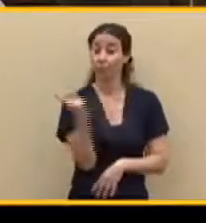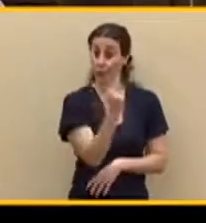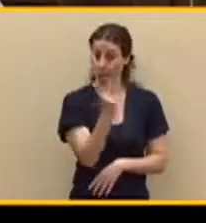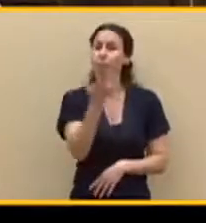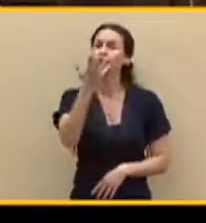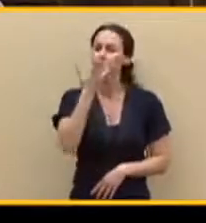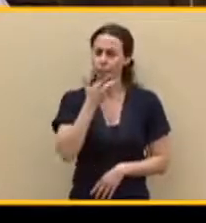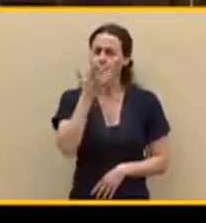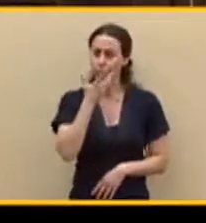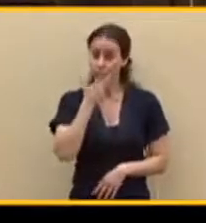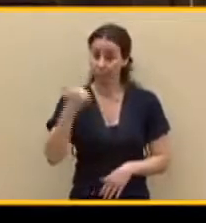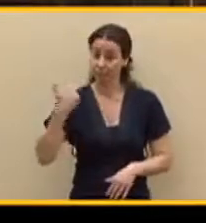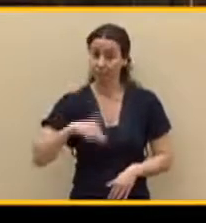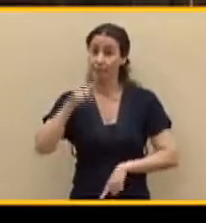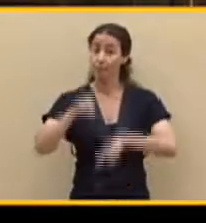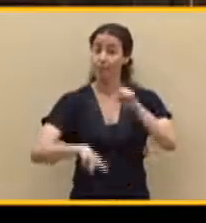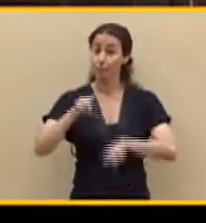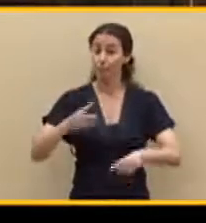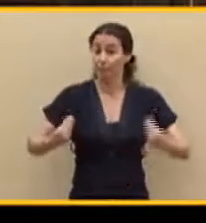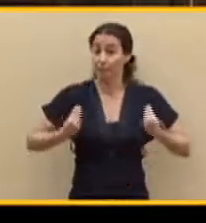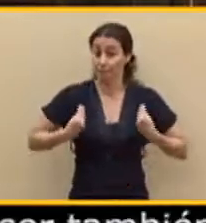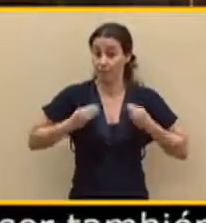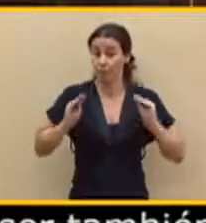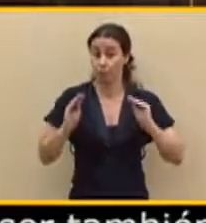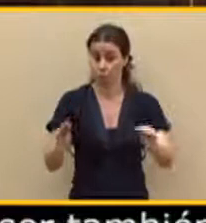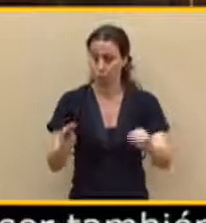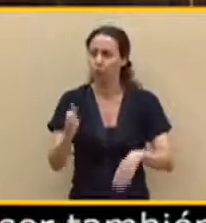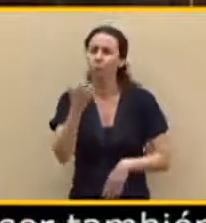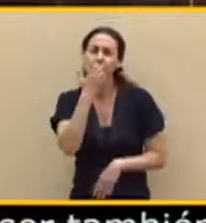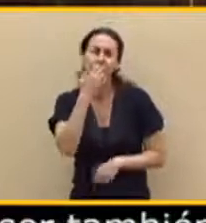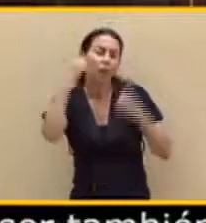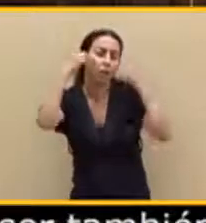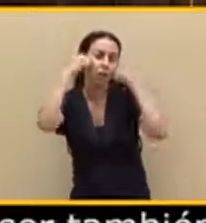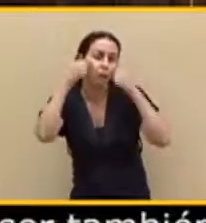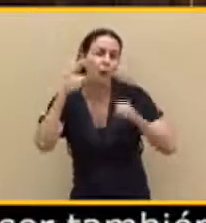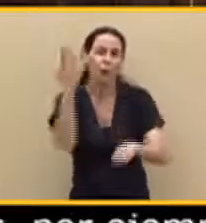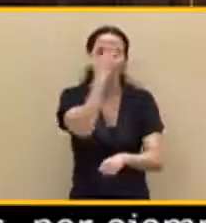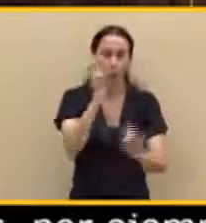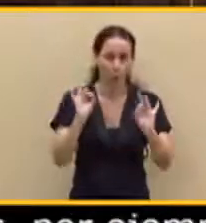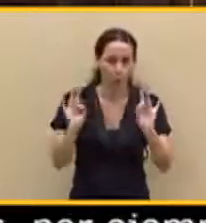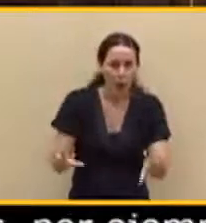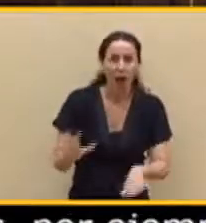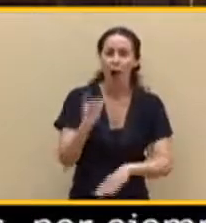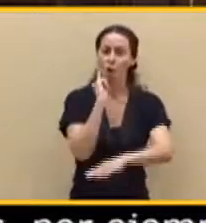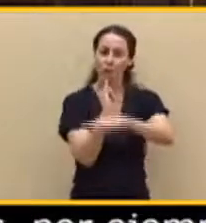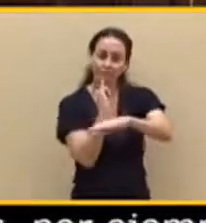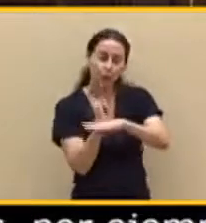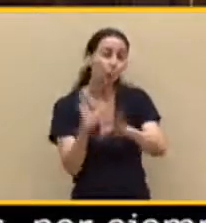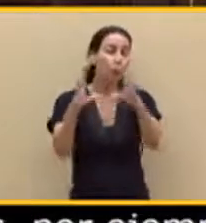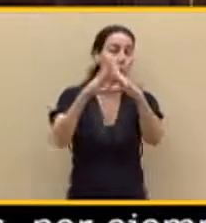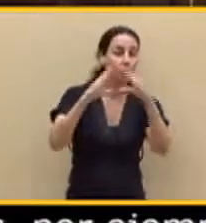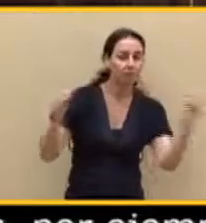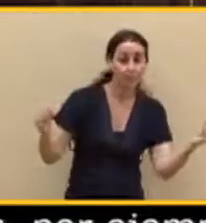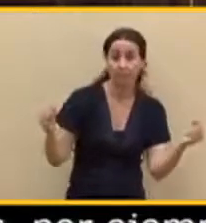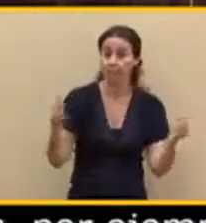resultado de la vida de determinadas personas. Por ejemplo, si han estudiado en los mismos colegios, en los mismos institutos, en las mismas universidades o en los mismos centros